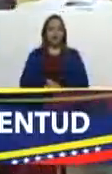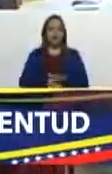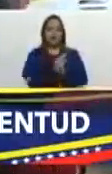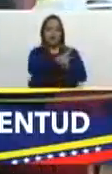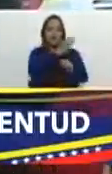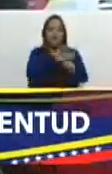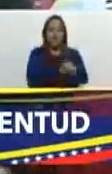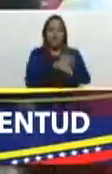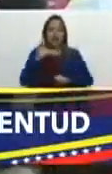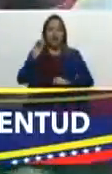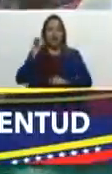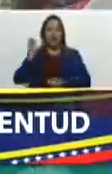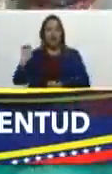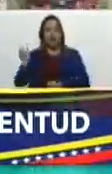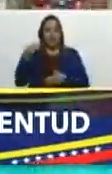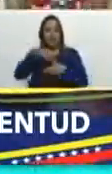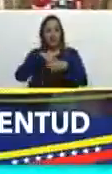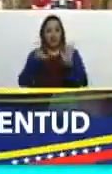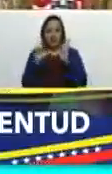Fortalecer la OVE en los liceos.